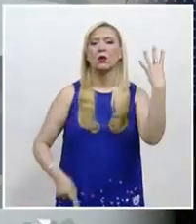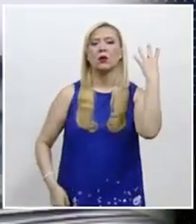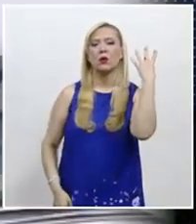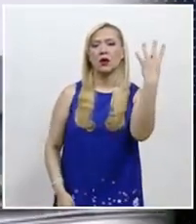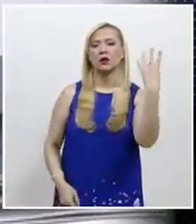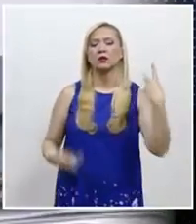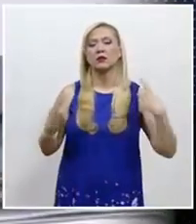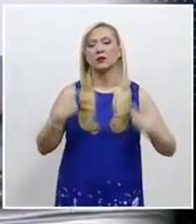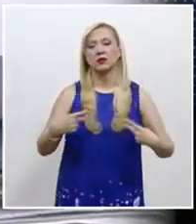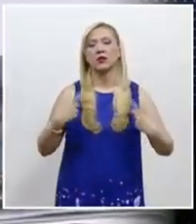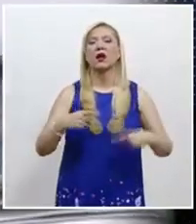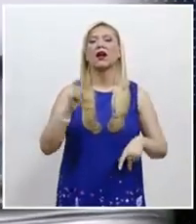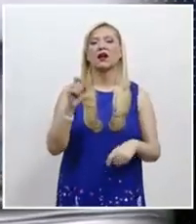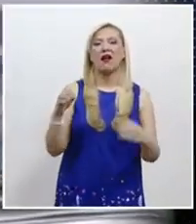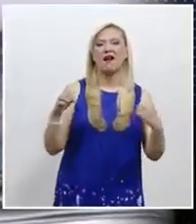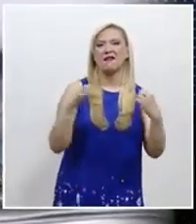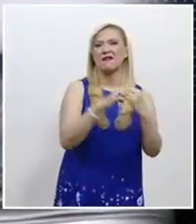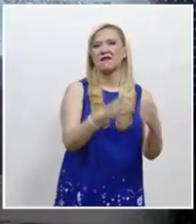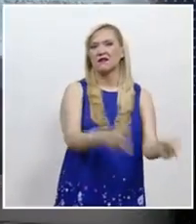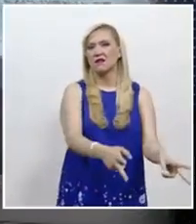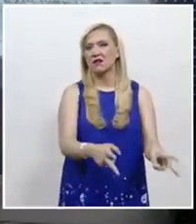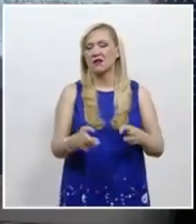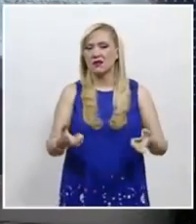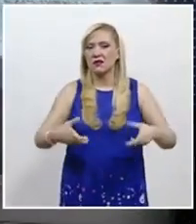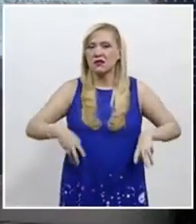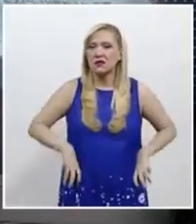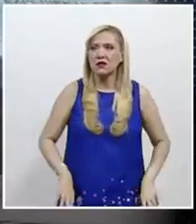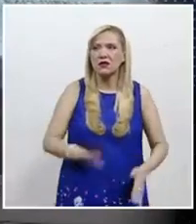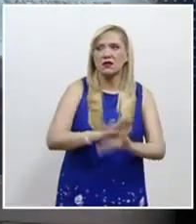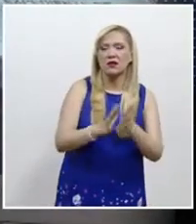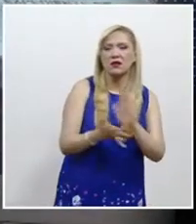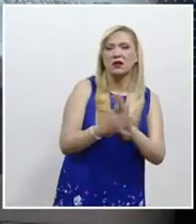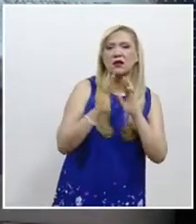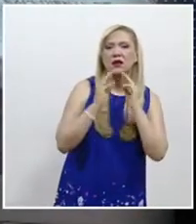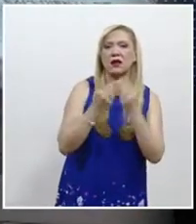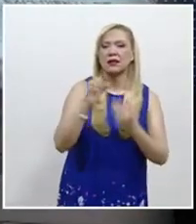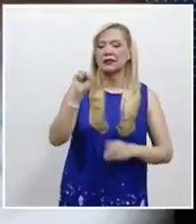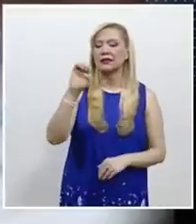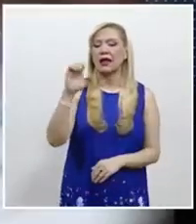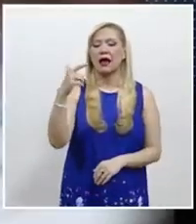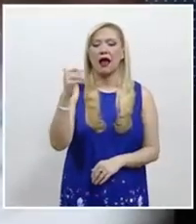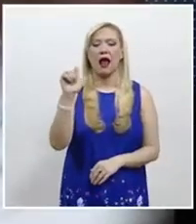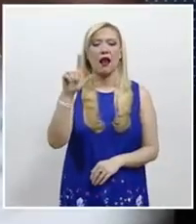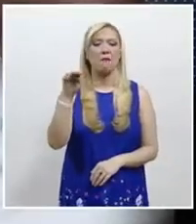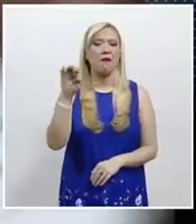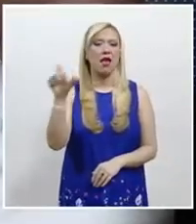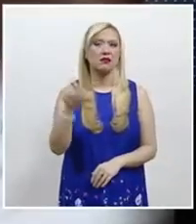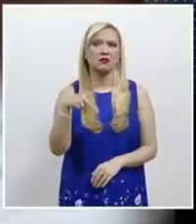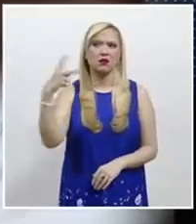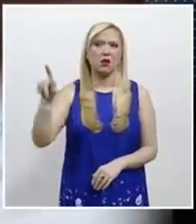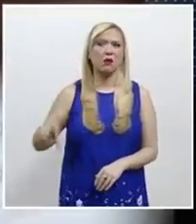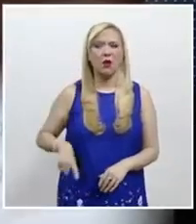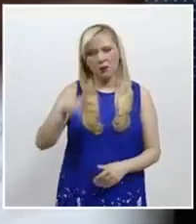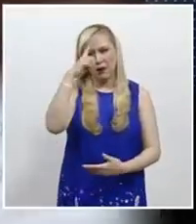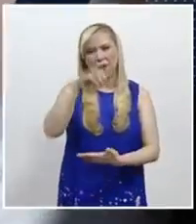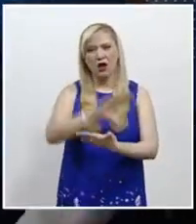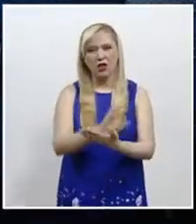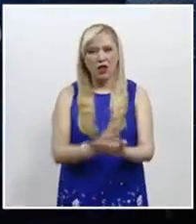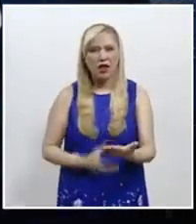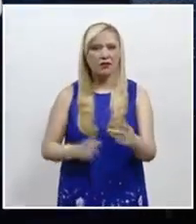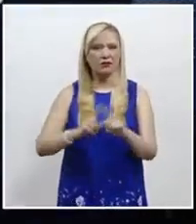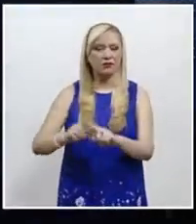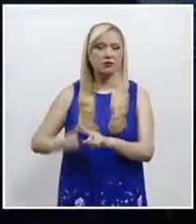estafa de Segalmex, quienes son acusados de los delitos de delincuencia organizada y lavado de dinero. Los imputados se mantienen en prisión preventiva